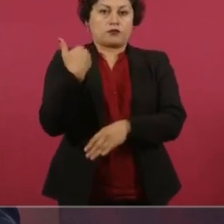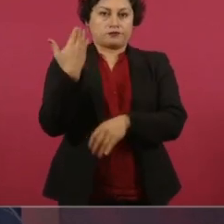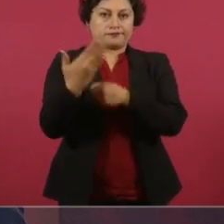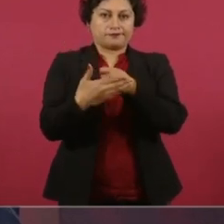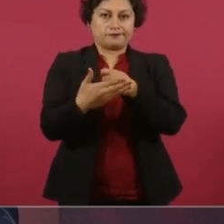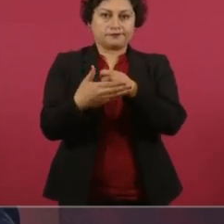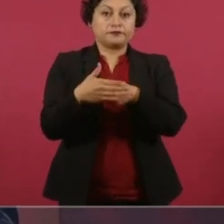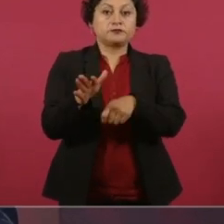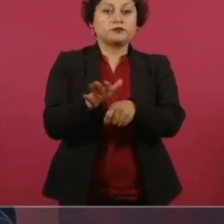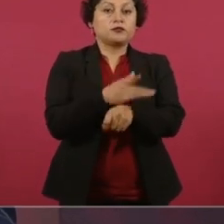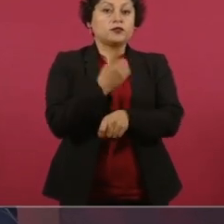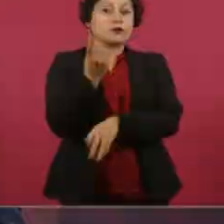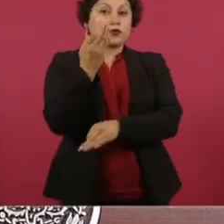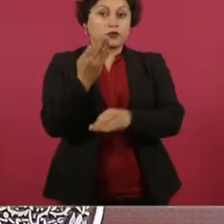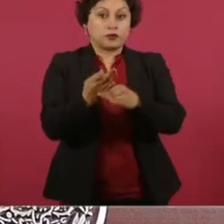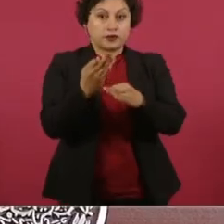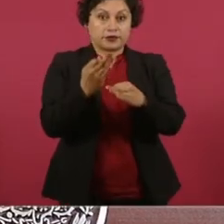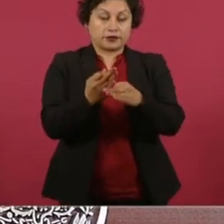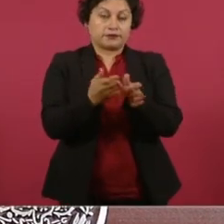Pero sí